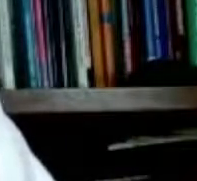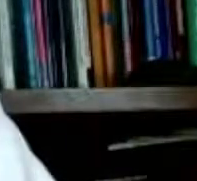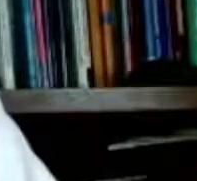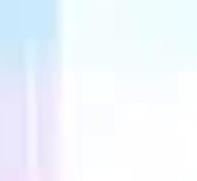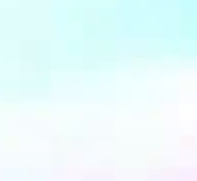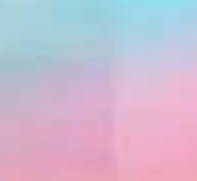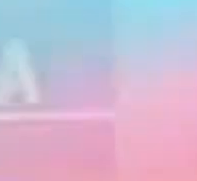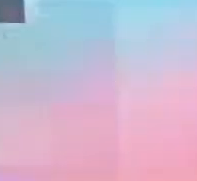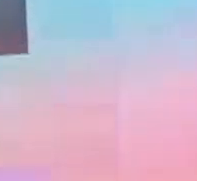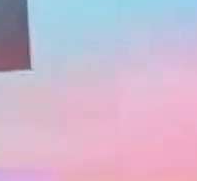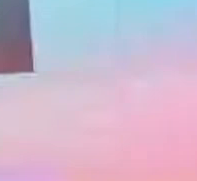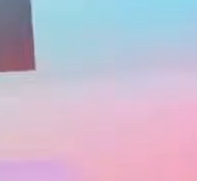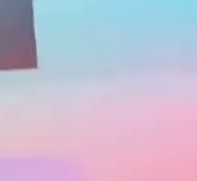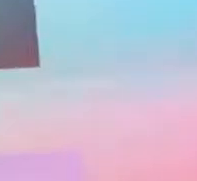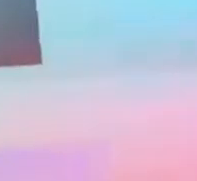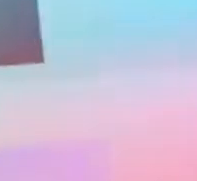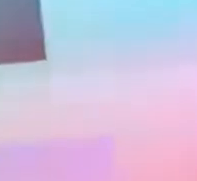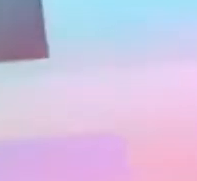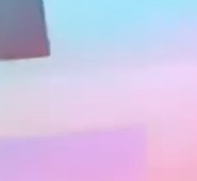Canal